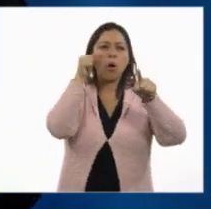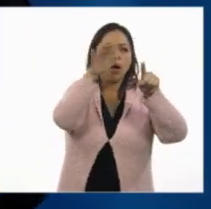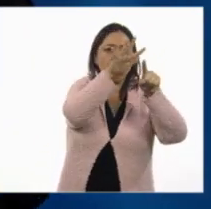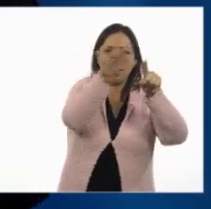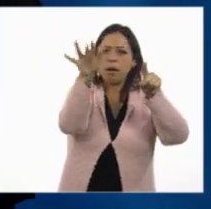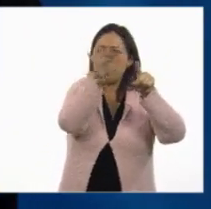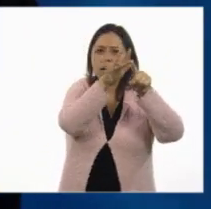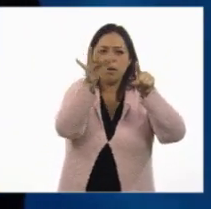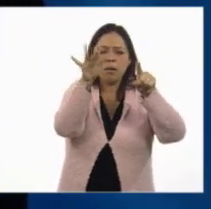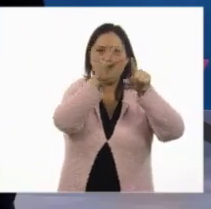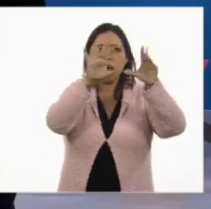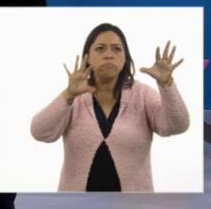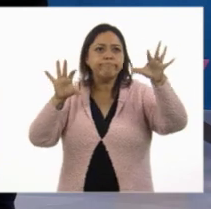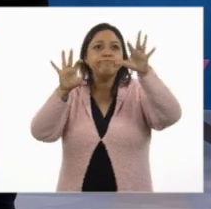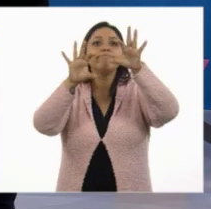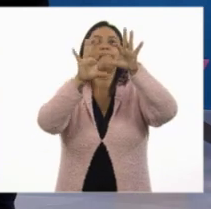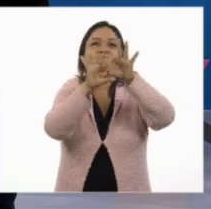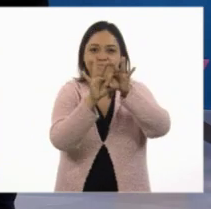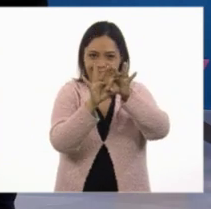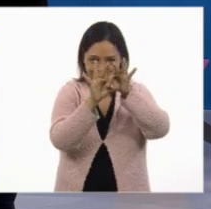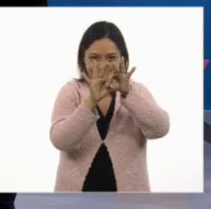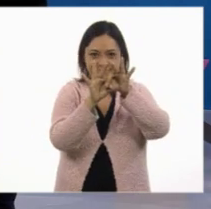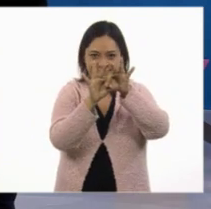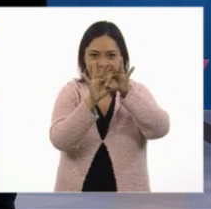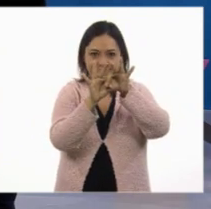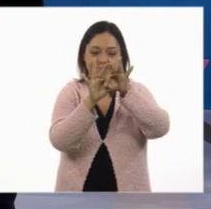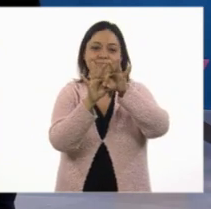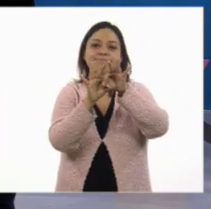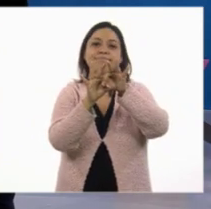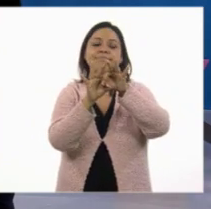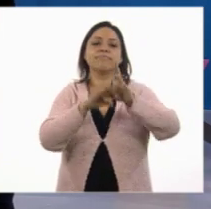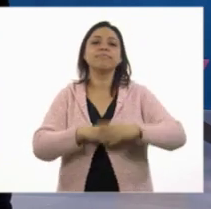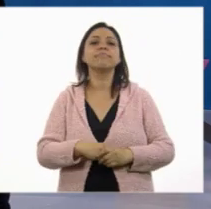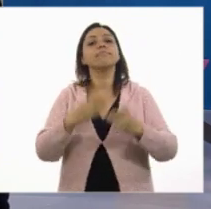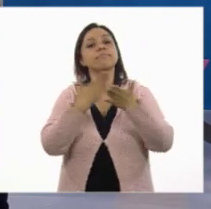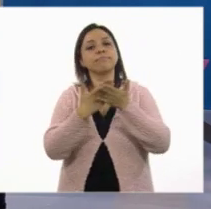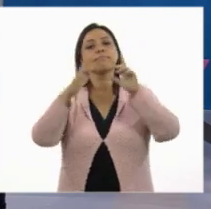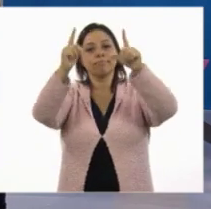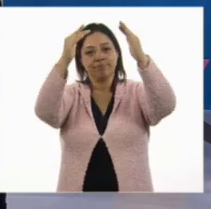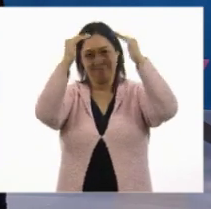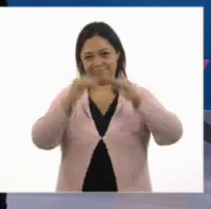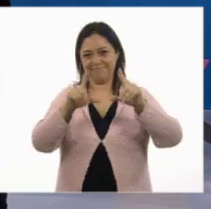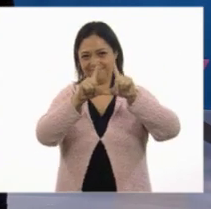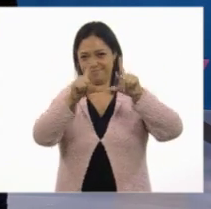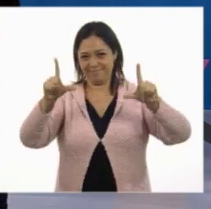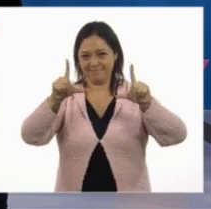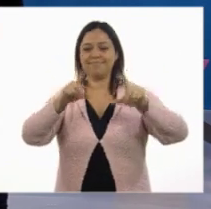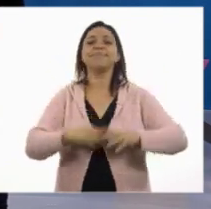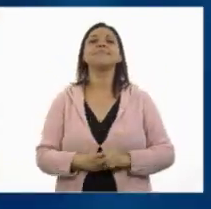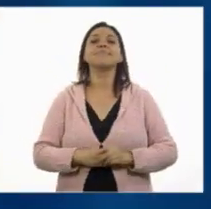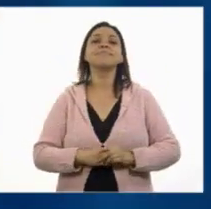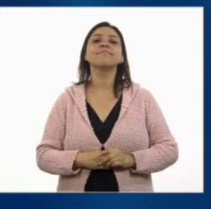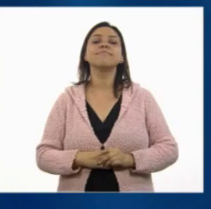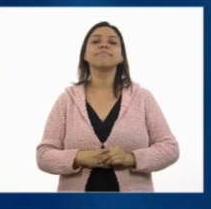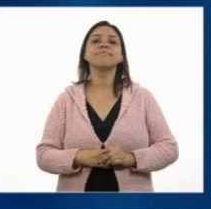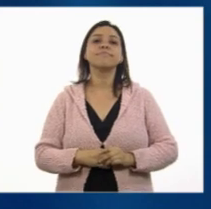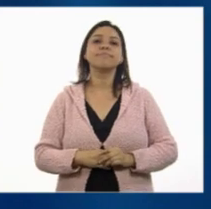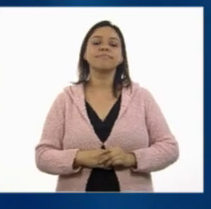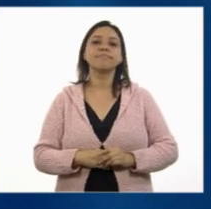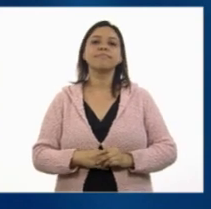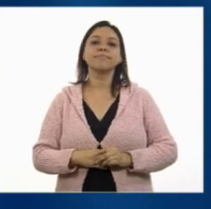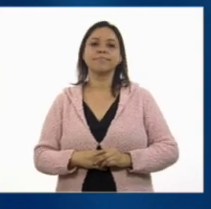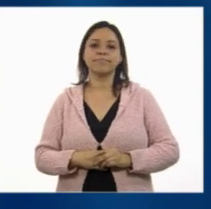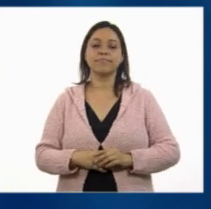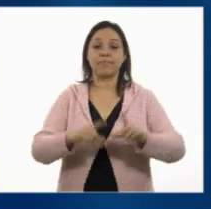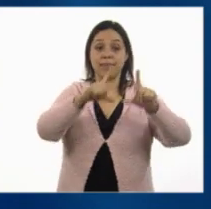aquí en el pizarrón y con los triángulos que tenemos aquí, la siguiente consigna o identificación es triángulo